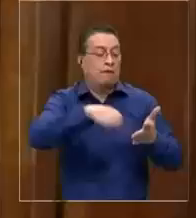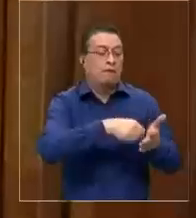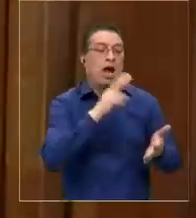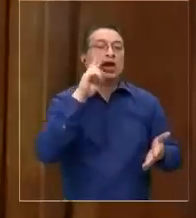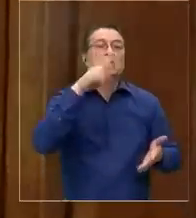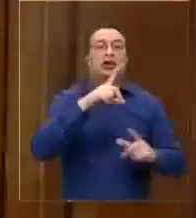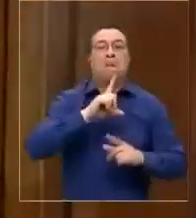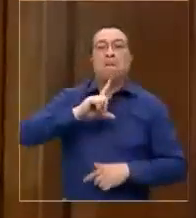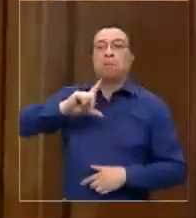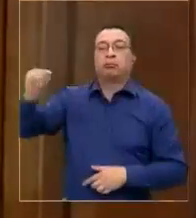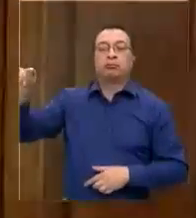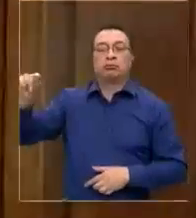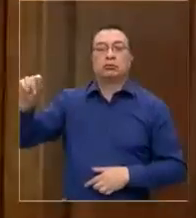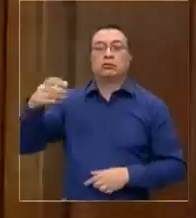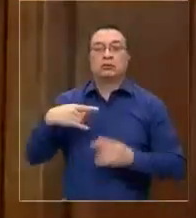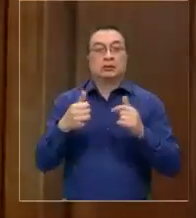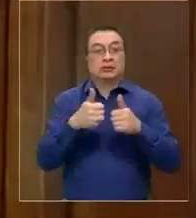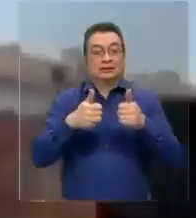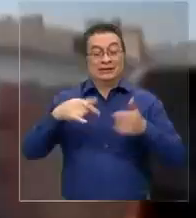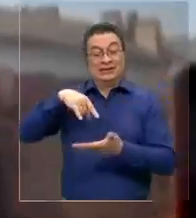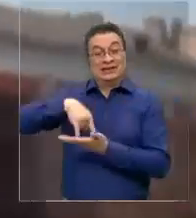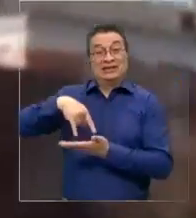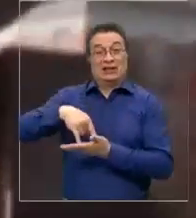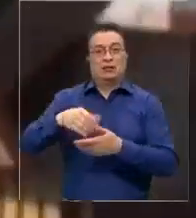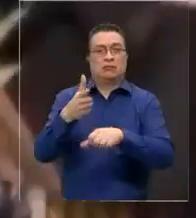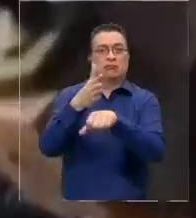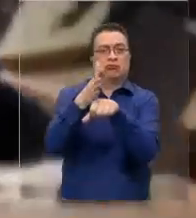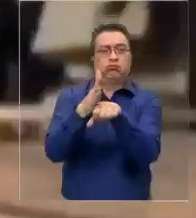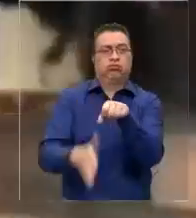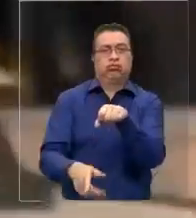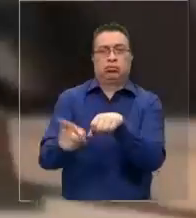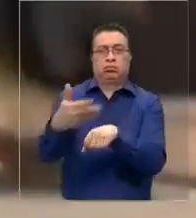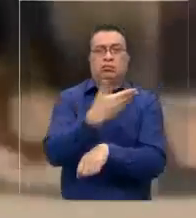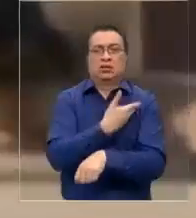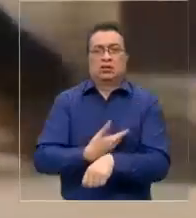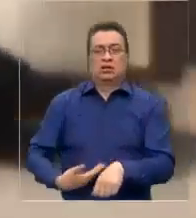acuerdos. Fue destituido por el Parlamento.